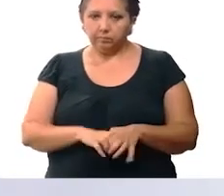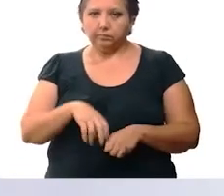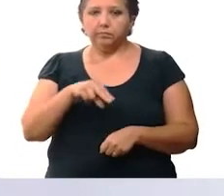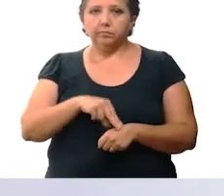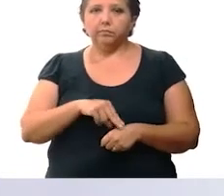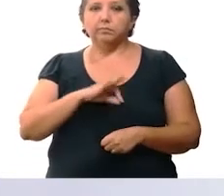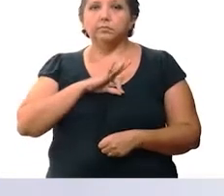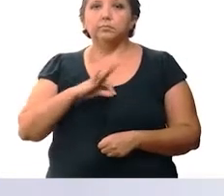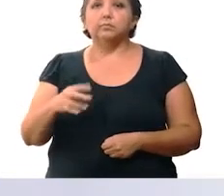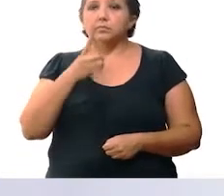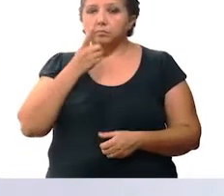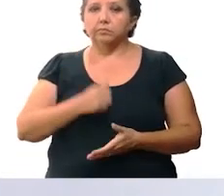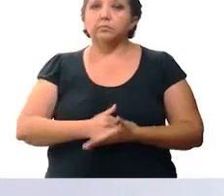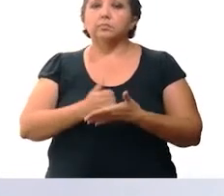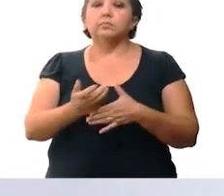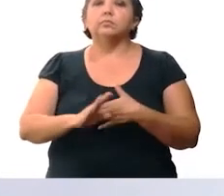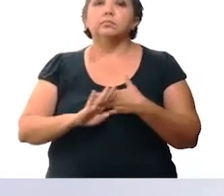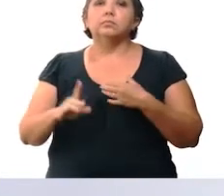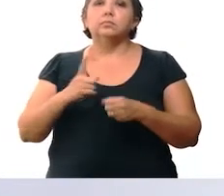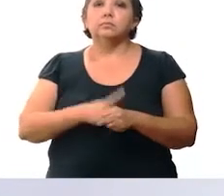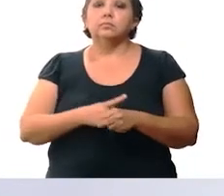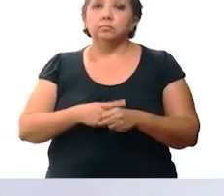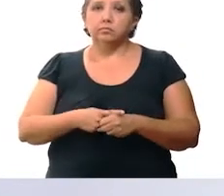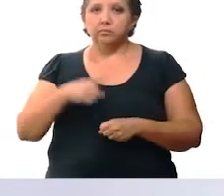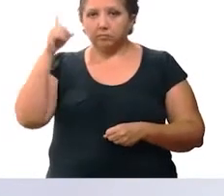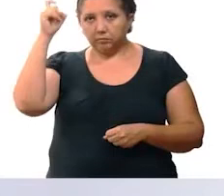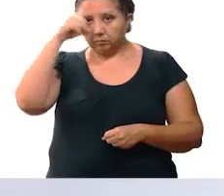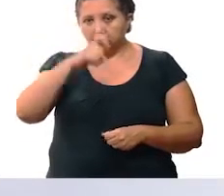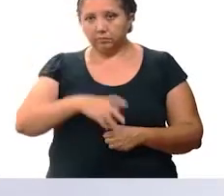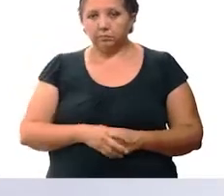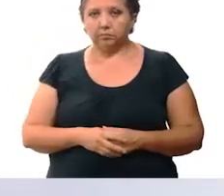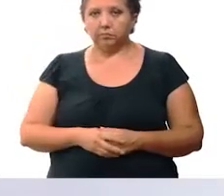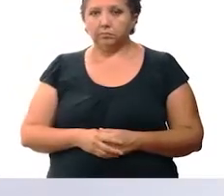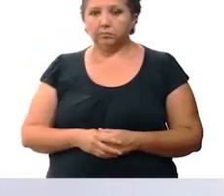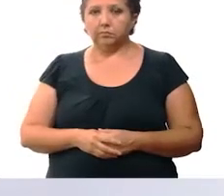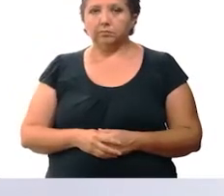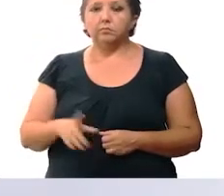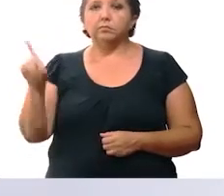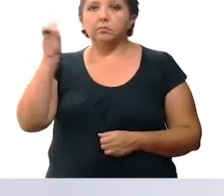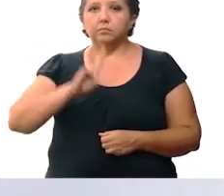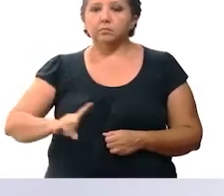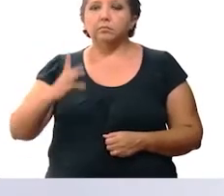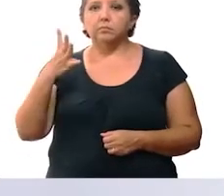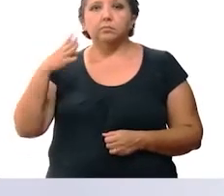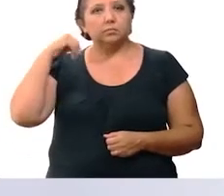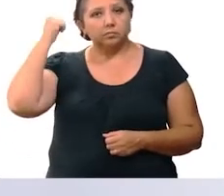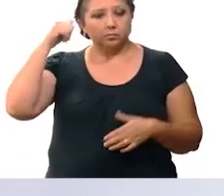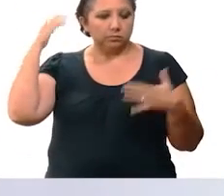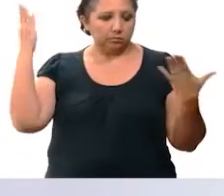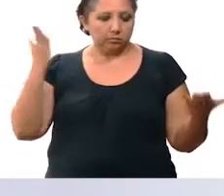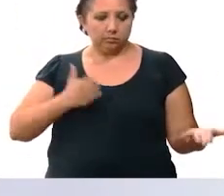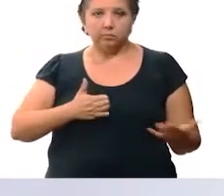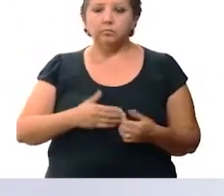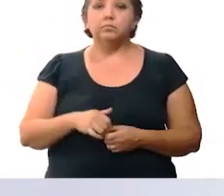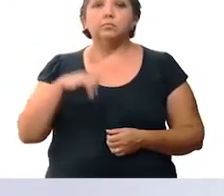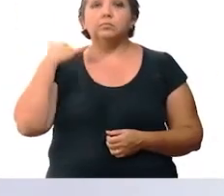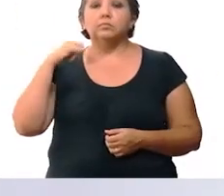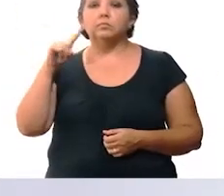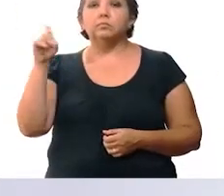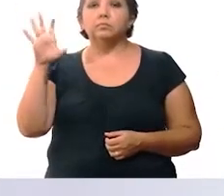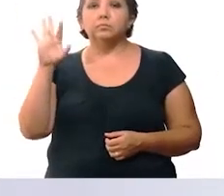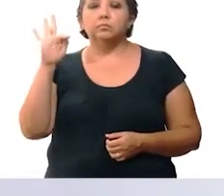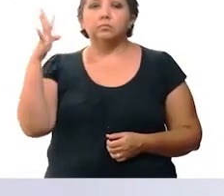especialistas podrá ayudarlos y evitar que la enfermedad se complique. El domingo 4 de abril llegaron a Yucatán 144